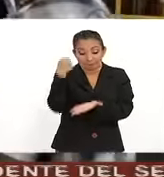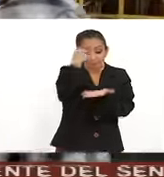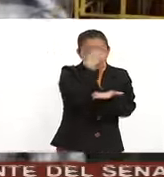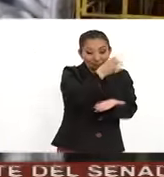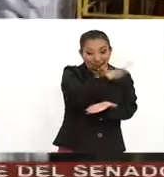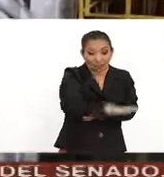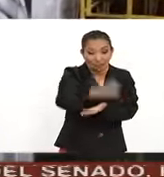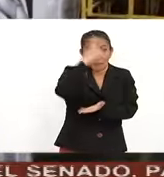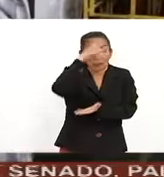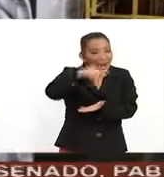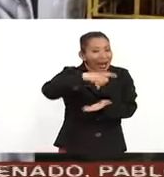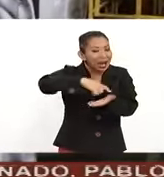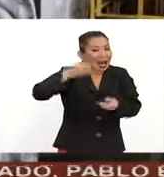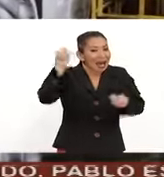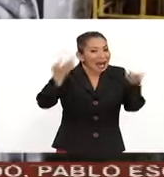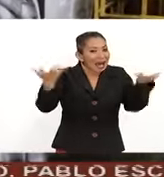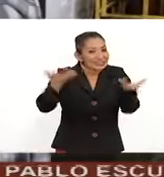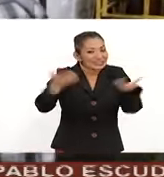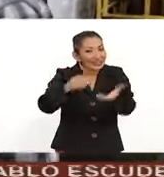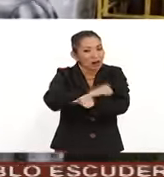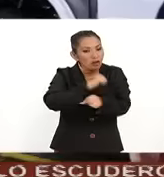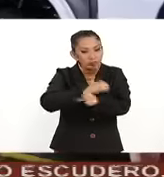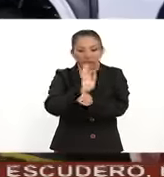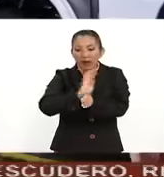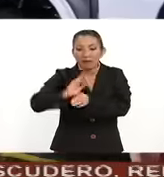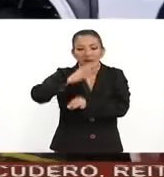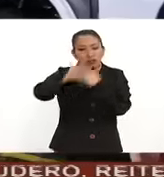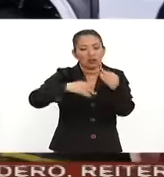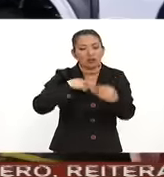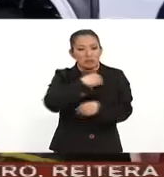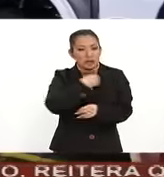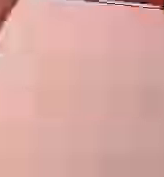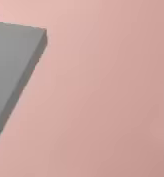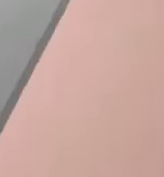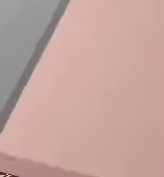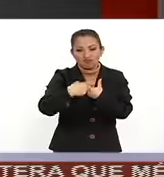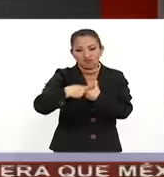en el sector automotriz beneficiarán a todos los países que integran la región.